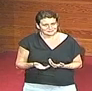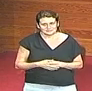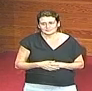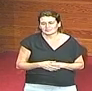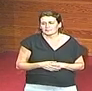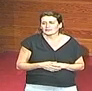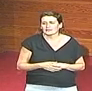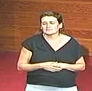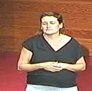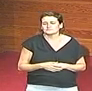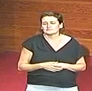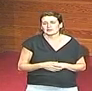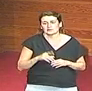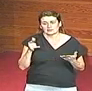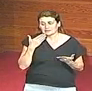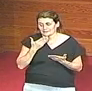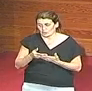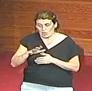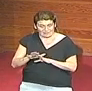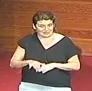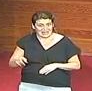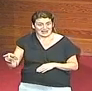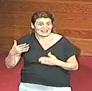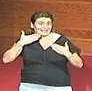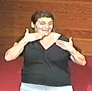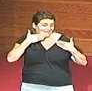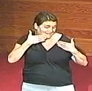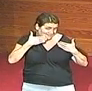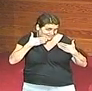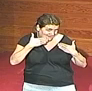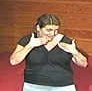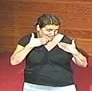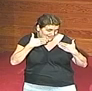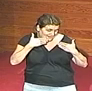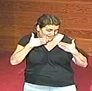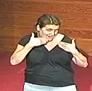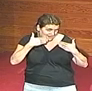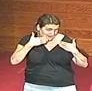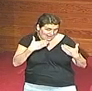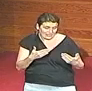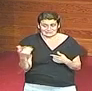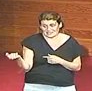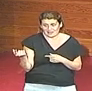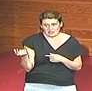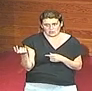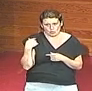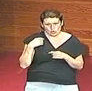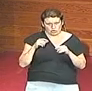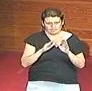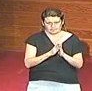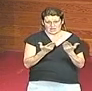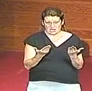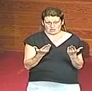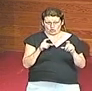han pedido, le han hecho la vida imposible, pero al final, gracias a que Belton tenía detrás una editorial muy sólida, que tiene